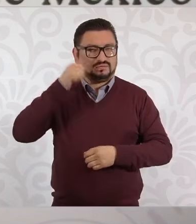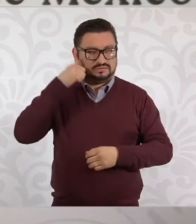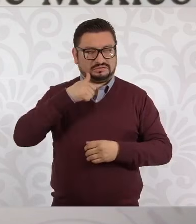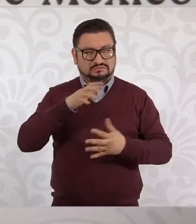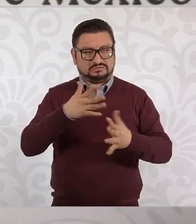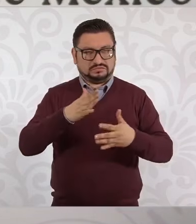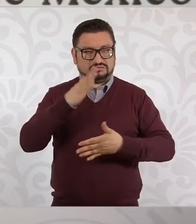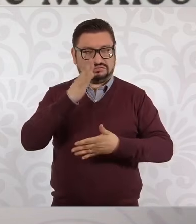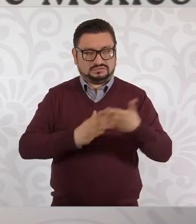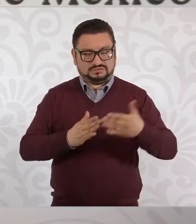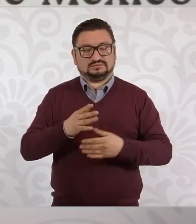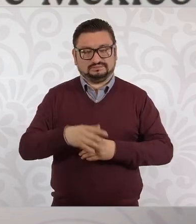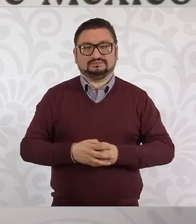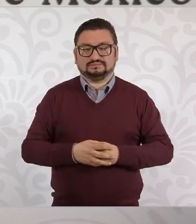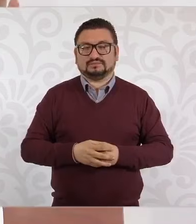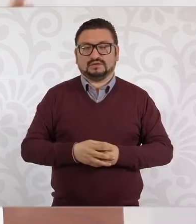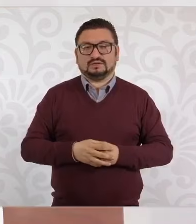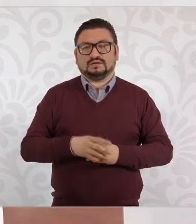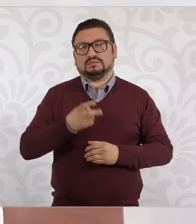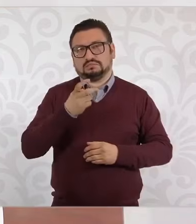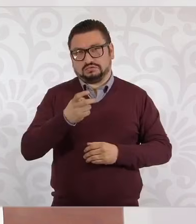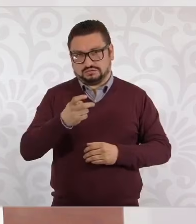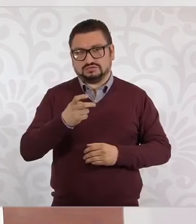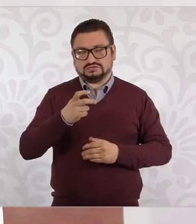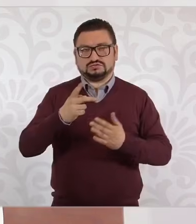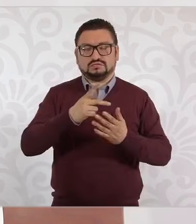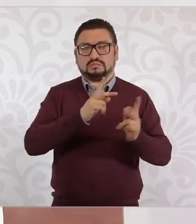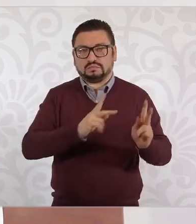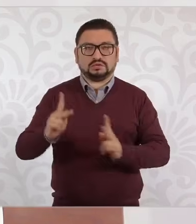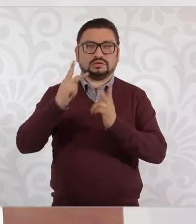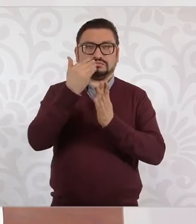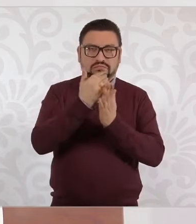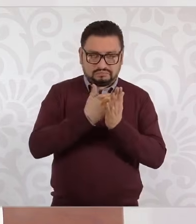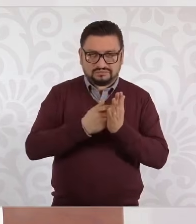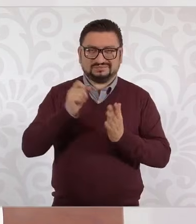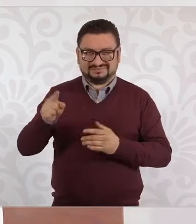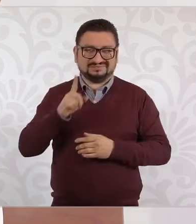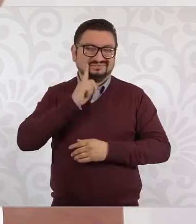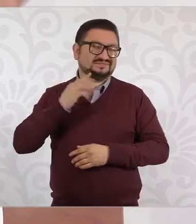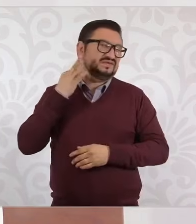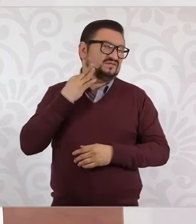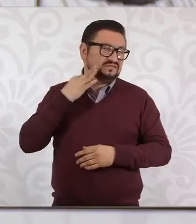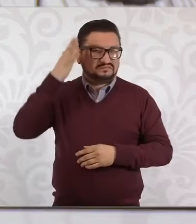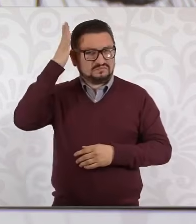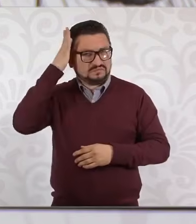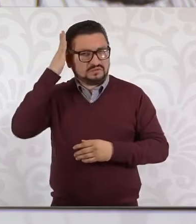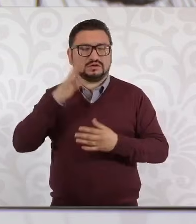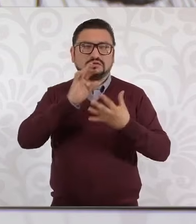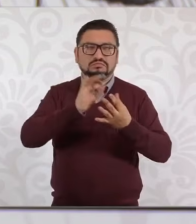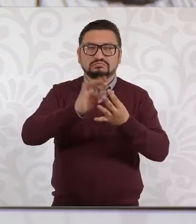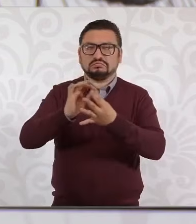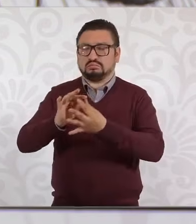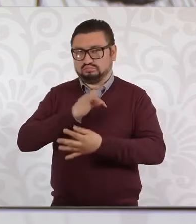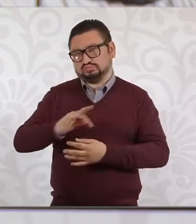más o menos del mes de abril. Entonces, pues ya con el plan de trabajo que presente la fiscal, pues ya puede haber discusión en